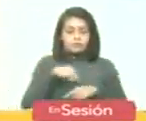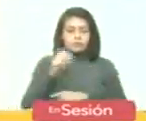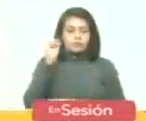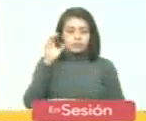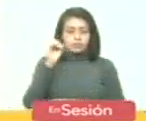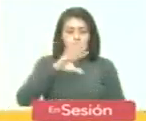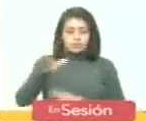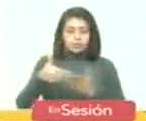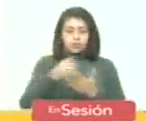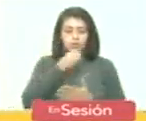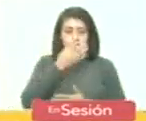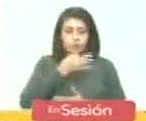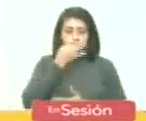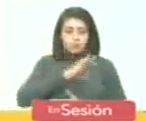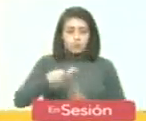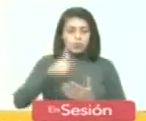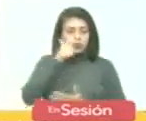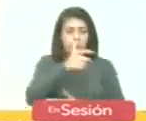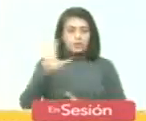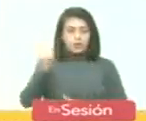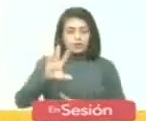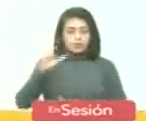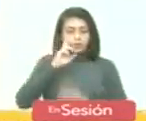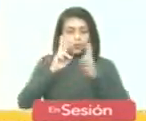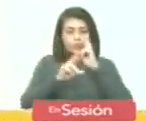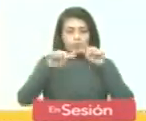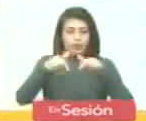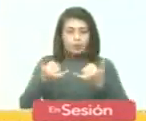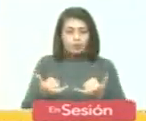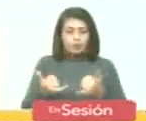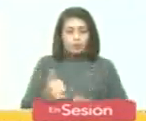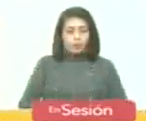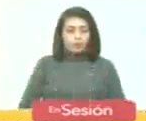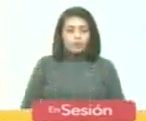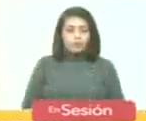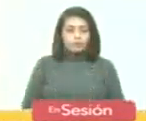a todo el pueblo de Venezuela que nos sintoniza a esta hora.